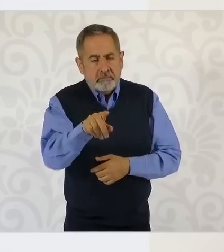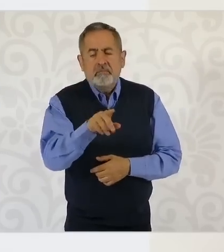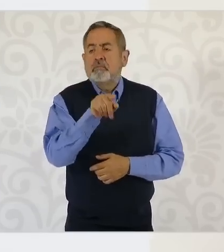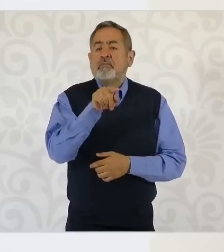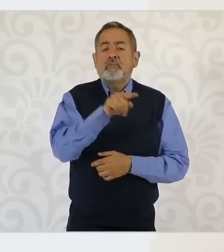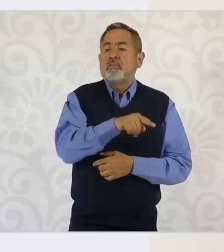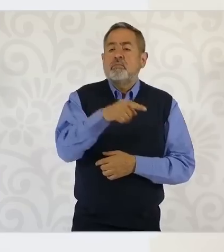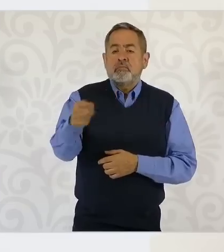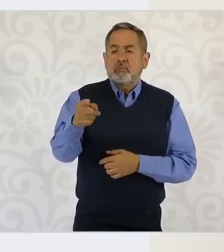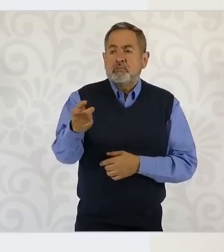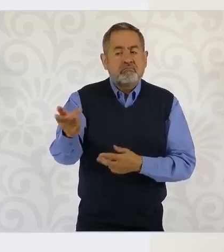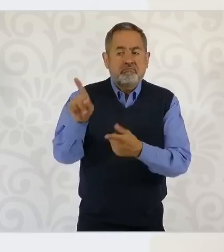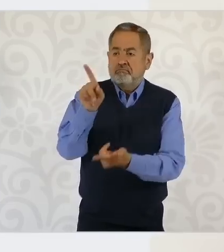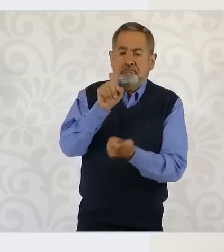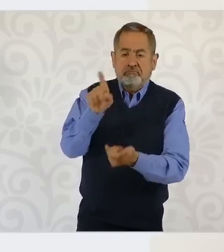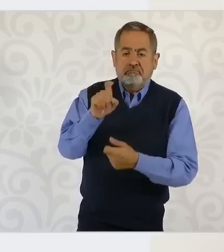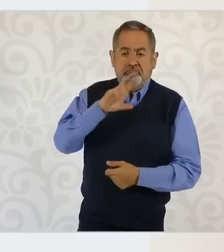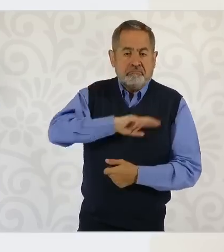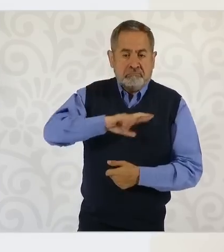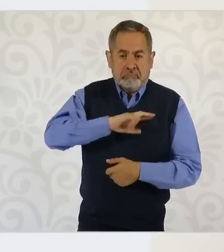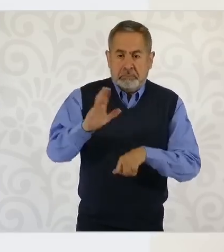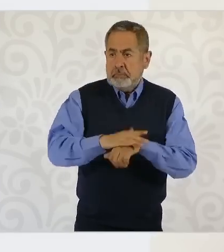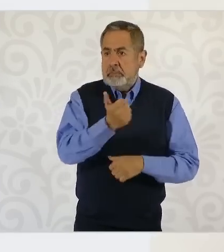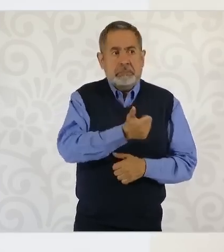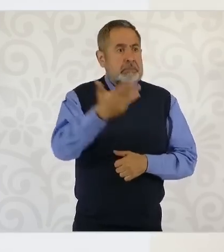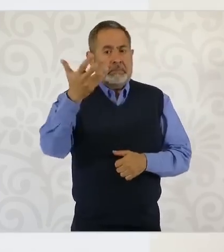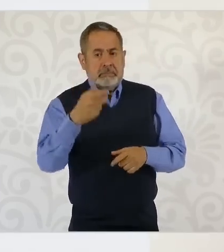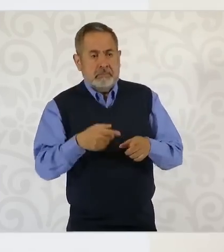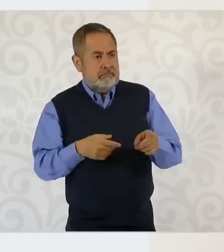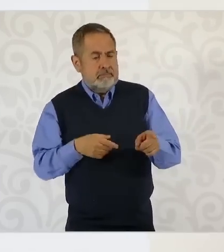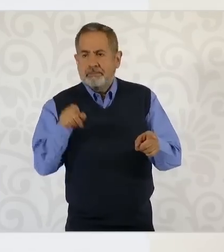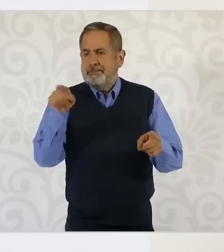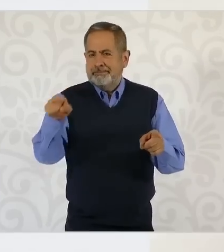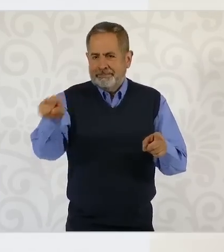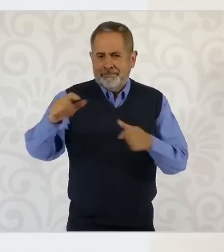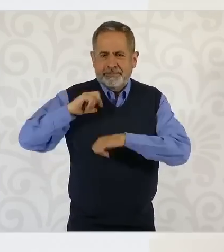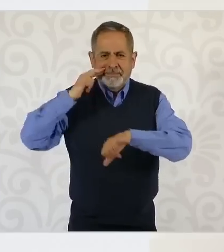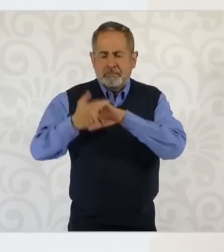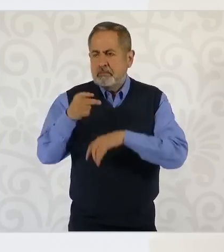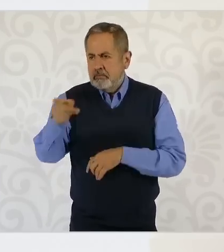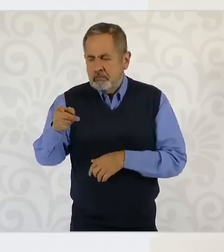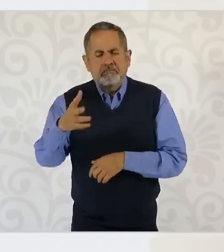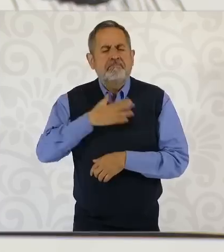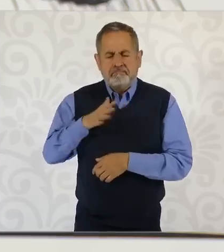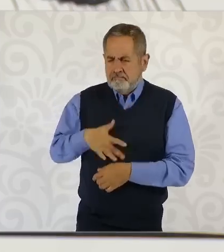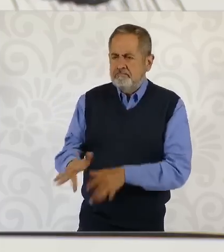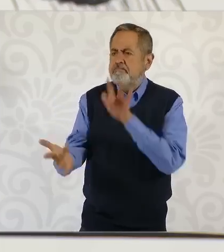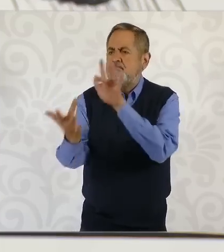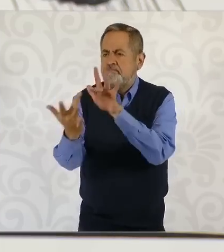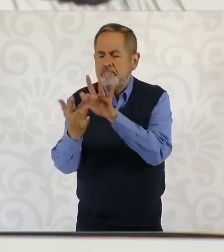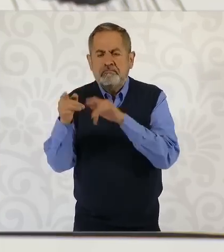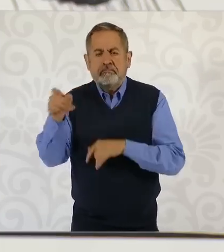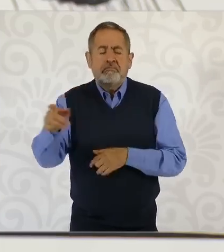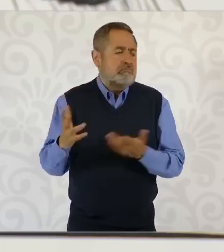subió la renta del lugar. Entonces el compañero que dirige el multiforo lo busqué porque decía, no, ya